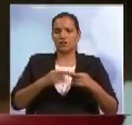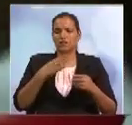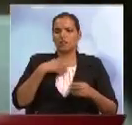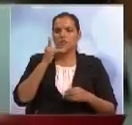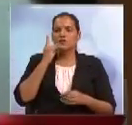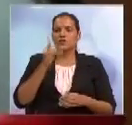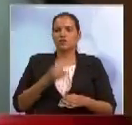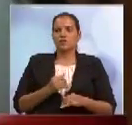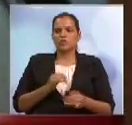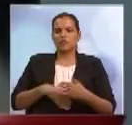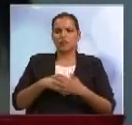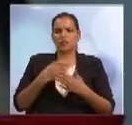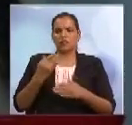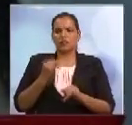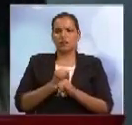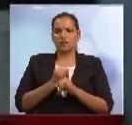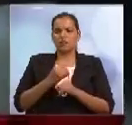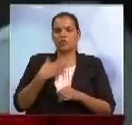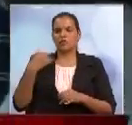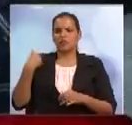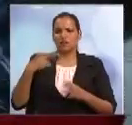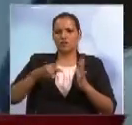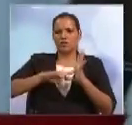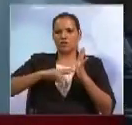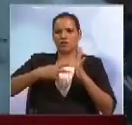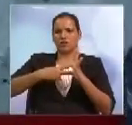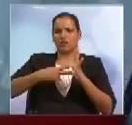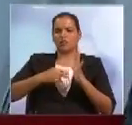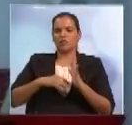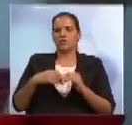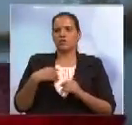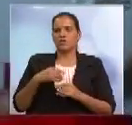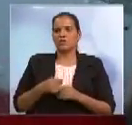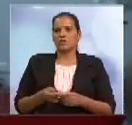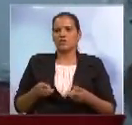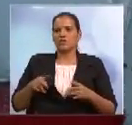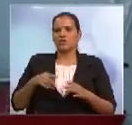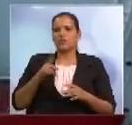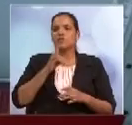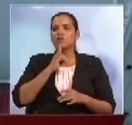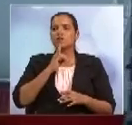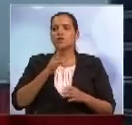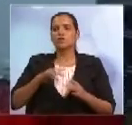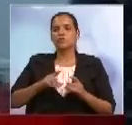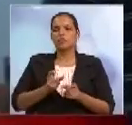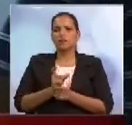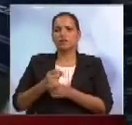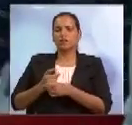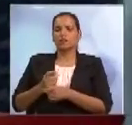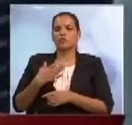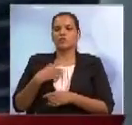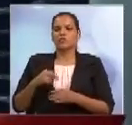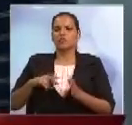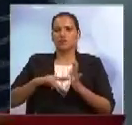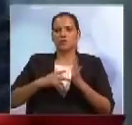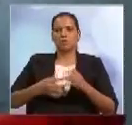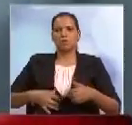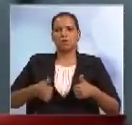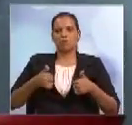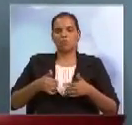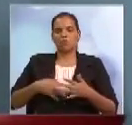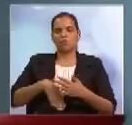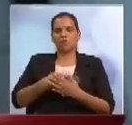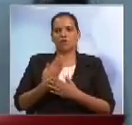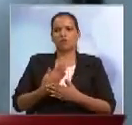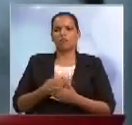de seguridad contará con equipos tecnológicos que estarán conectados con una empresa de los eeuu por lo que son equipamientos de última tecnología